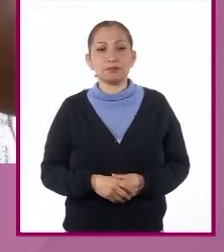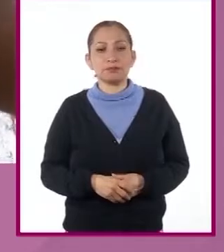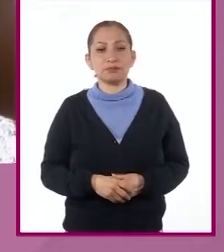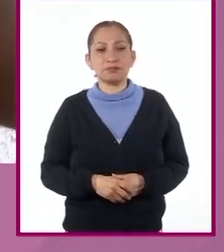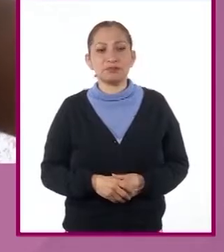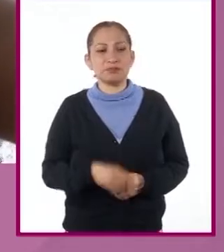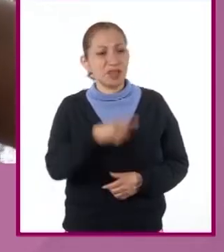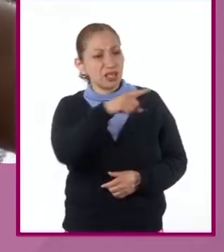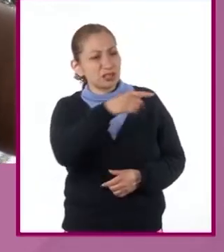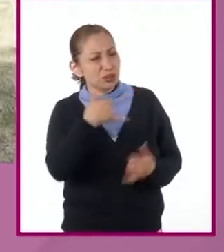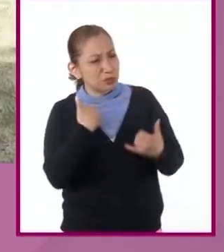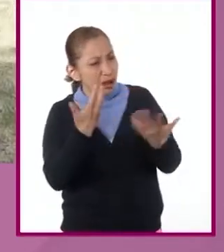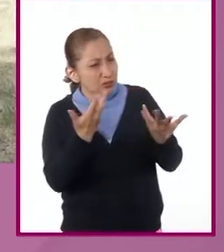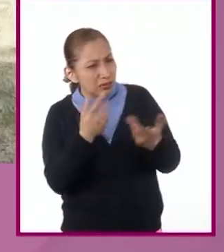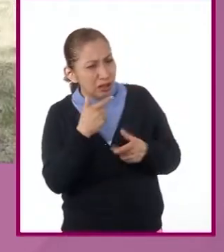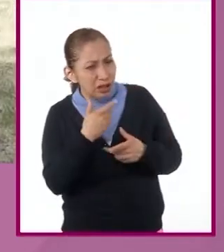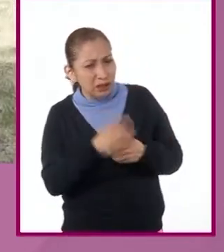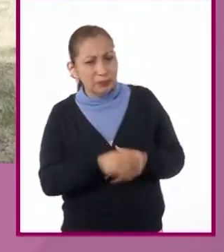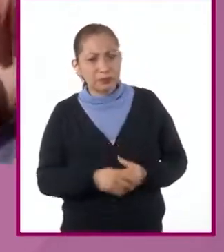¿Qué hacen esos chicos de allá?